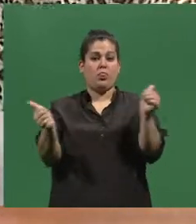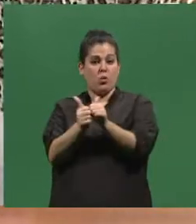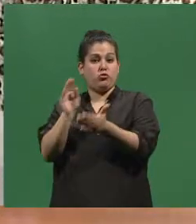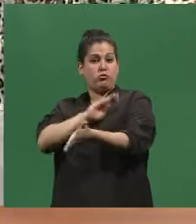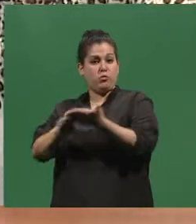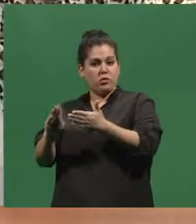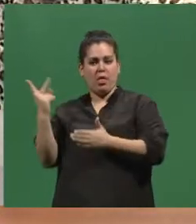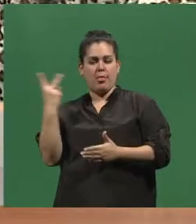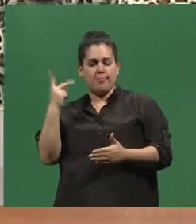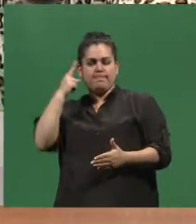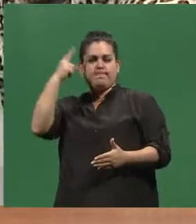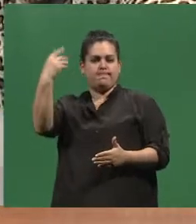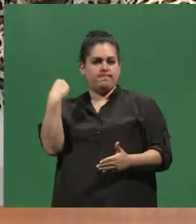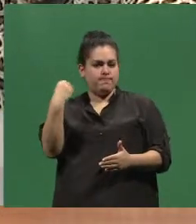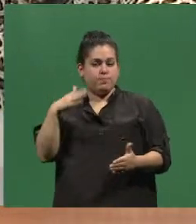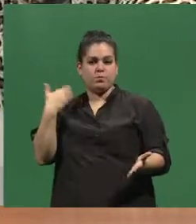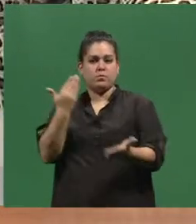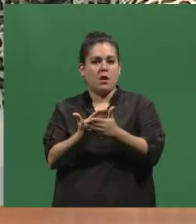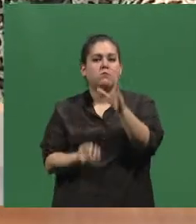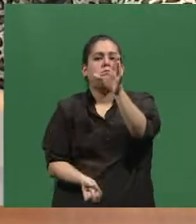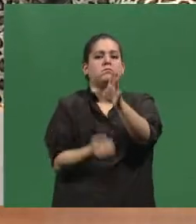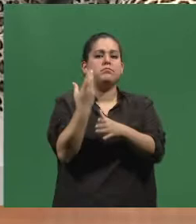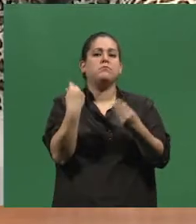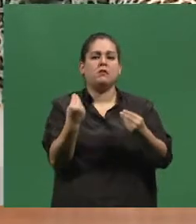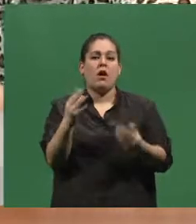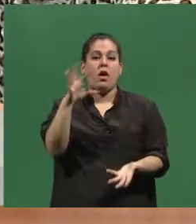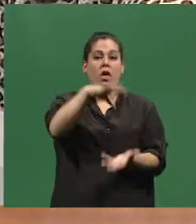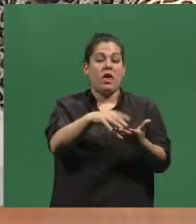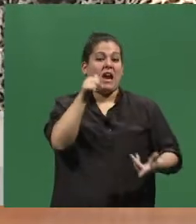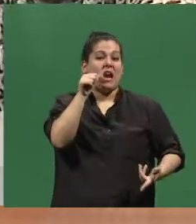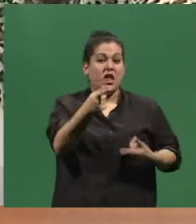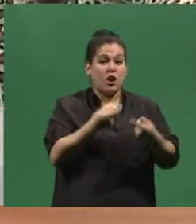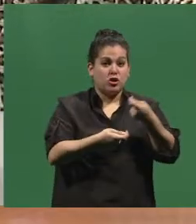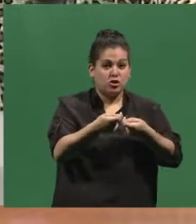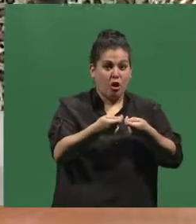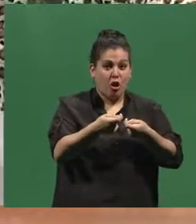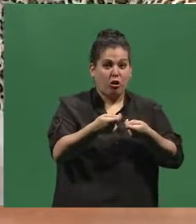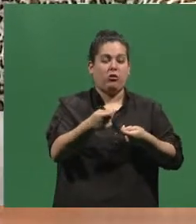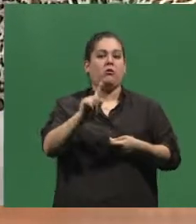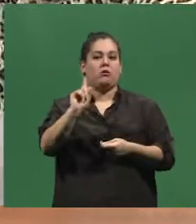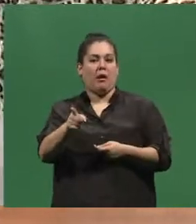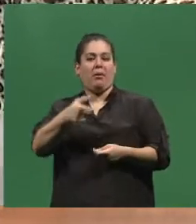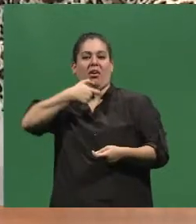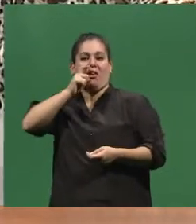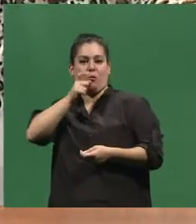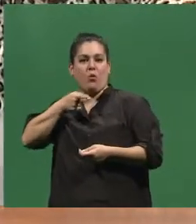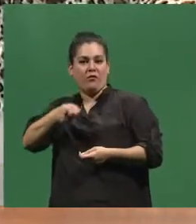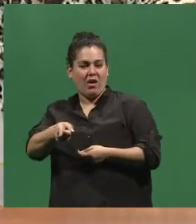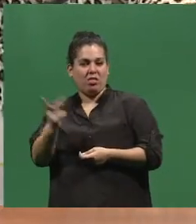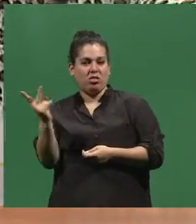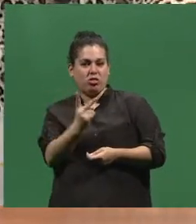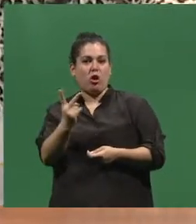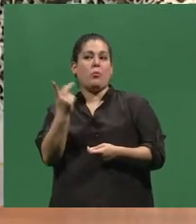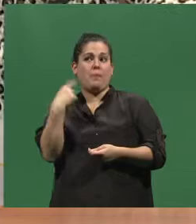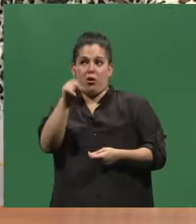Linares crear los kioscos saludables, buffet, cantina, pero creo que hay muchas más políticas públicas que